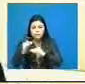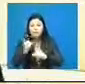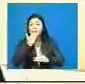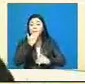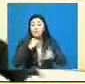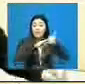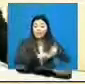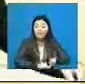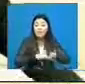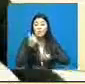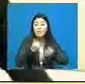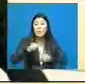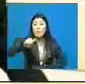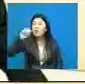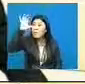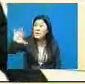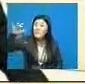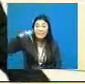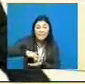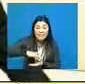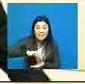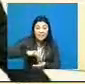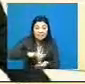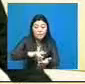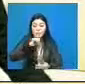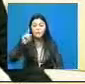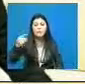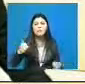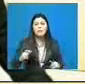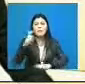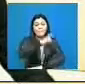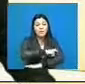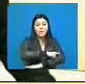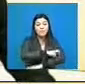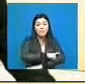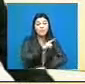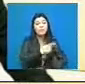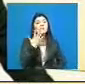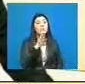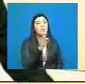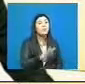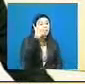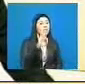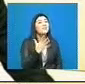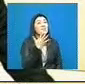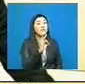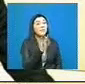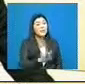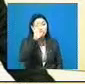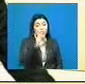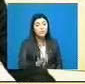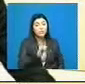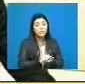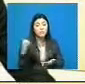dependencia en las cuentas externas, dado que el petróleo representaba el 50% de